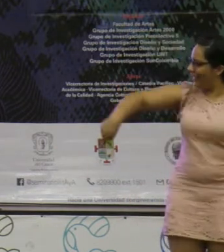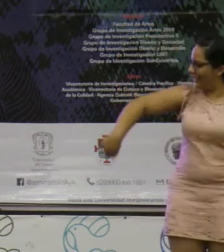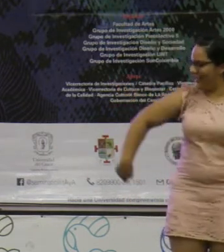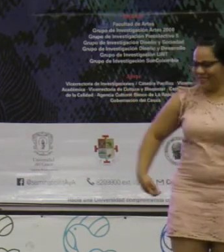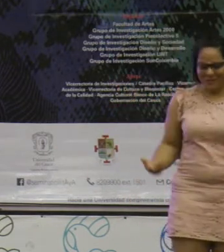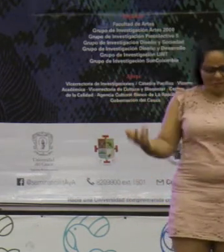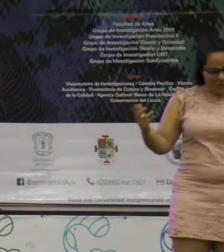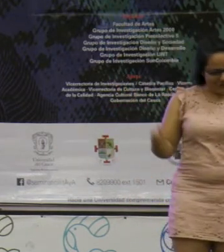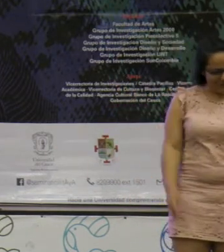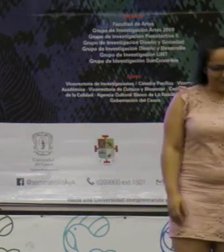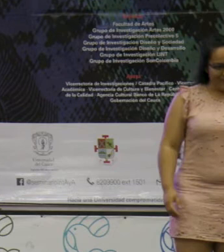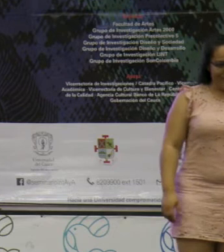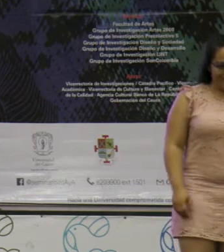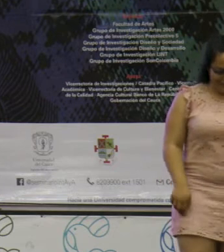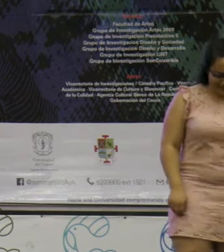Descarga.